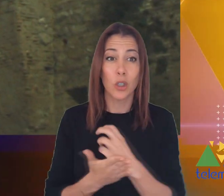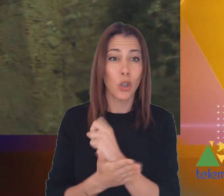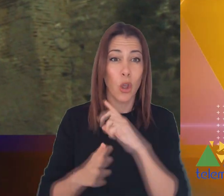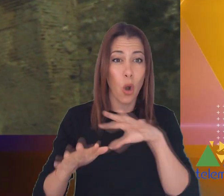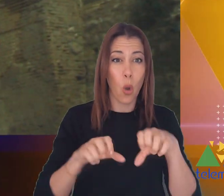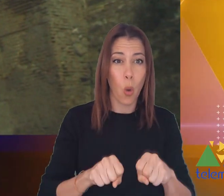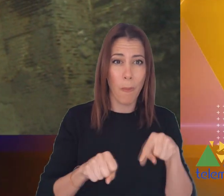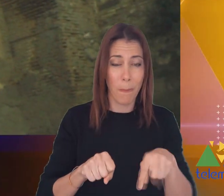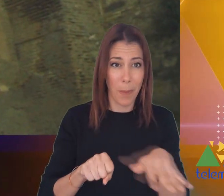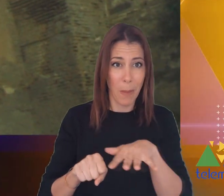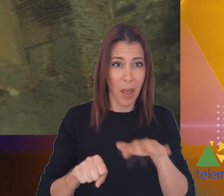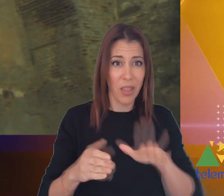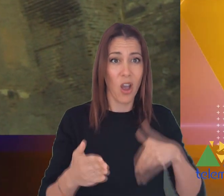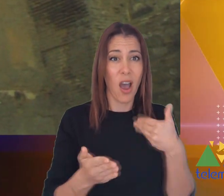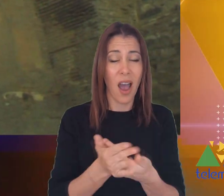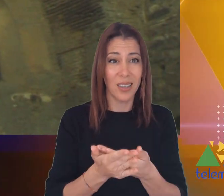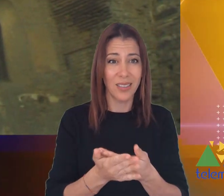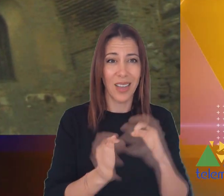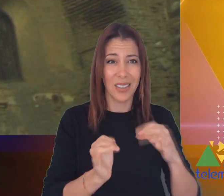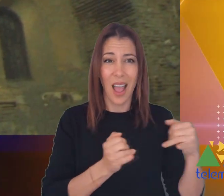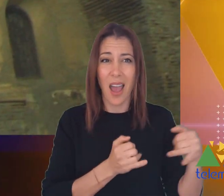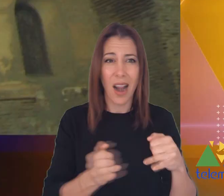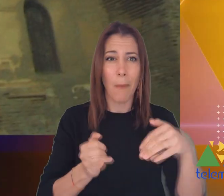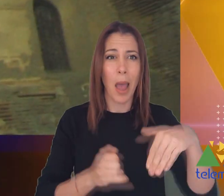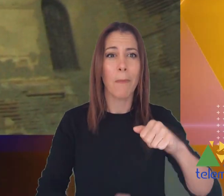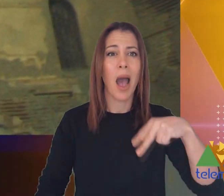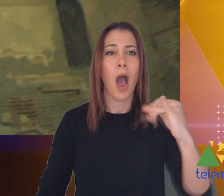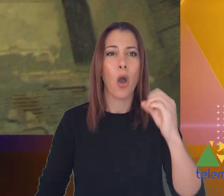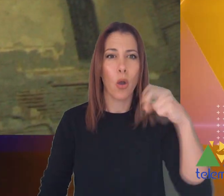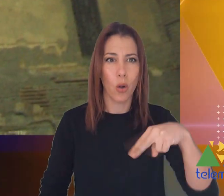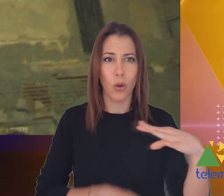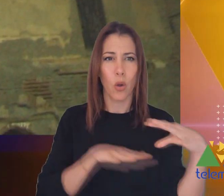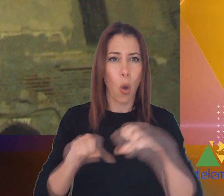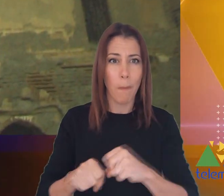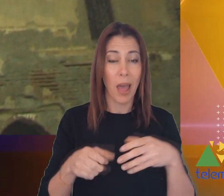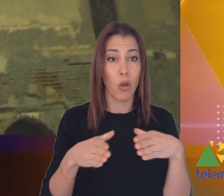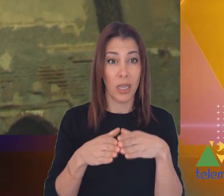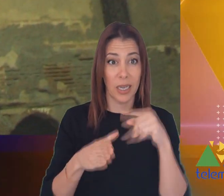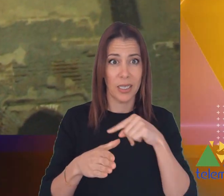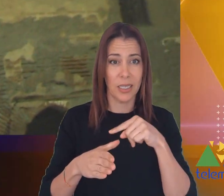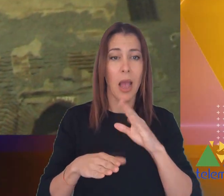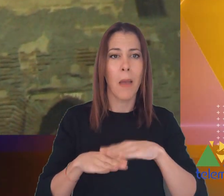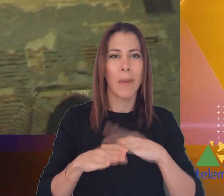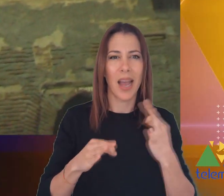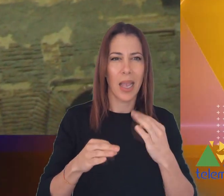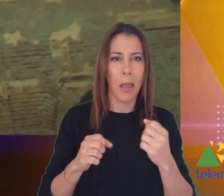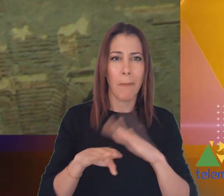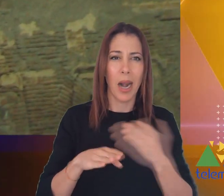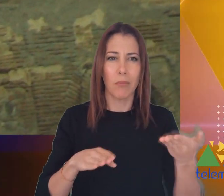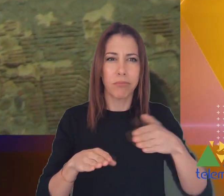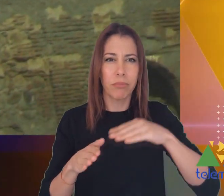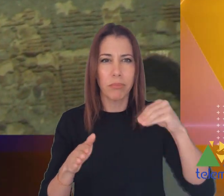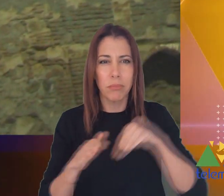ocupa este espacio hasta llegar a la Rambla del Manjón fue comprado por la iglesia para enterrar a los moriscos.